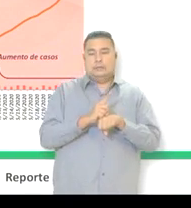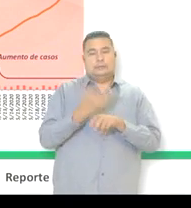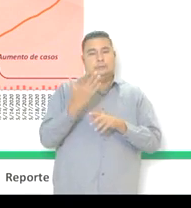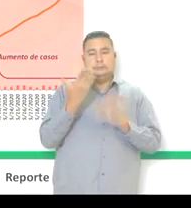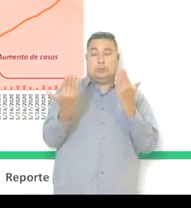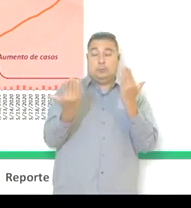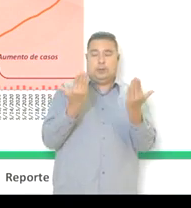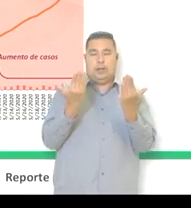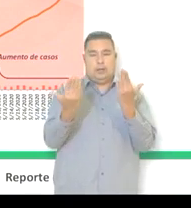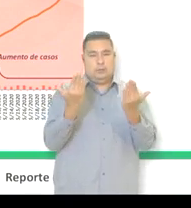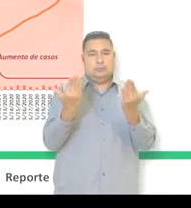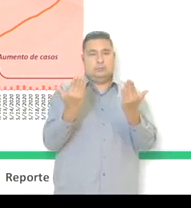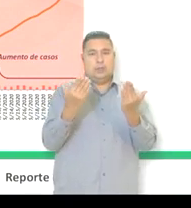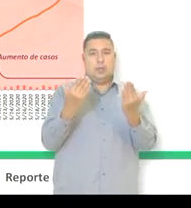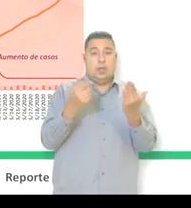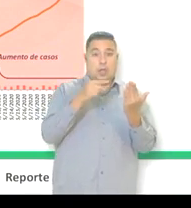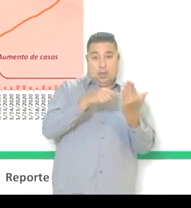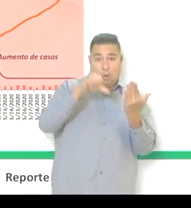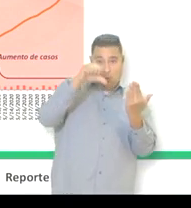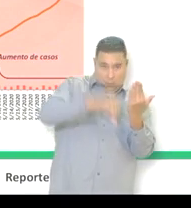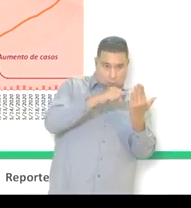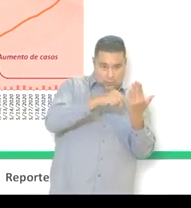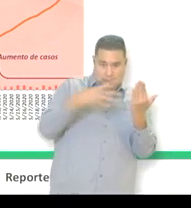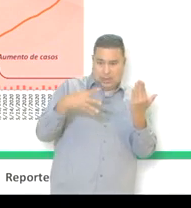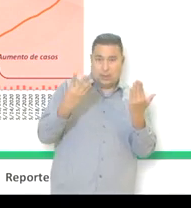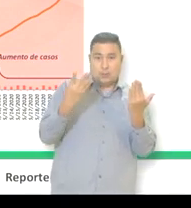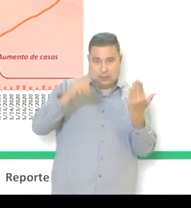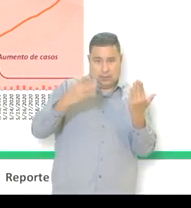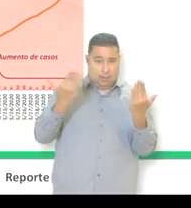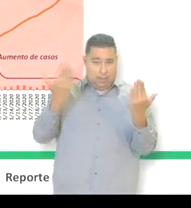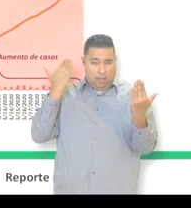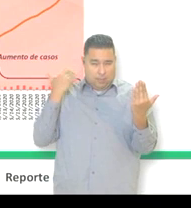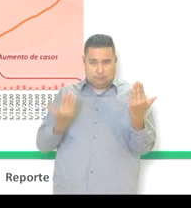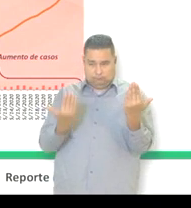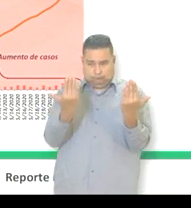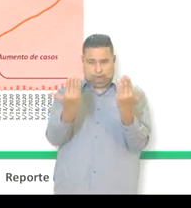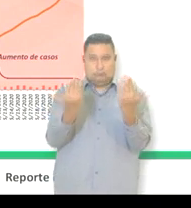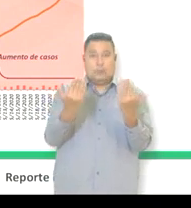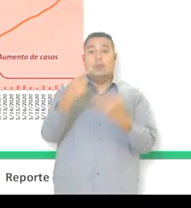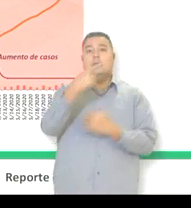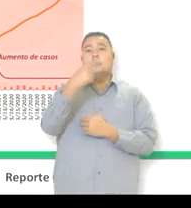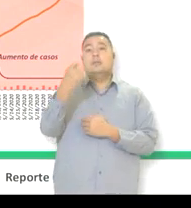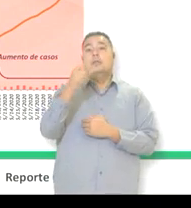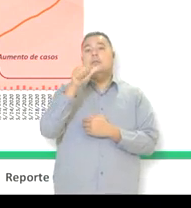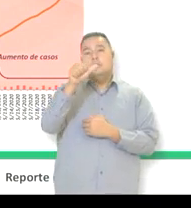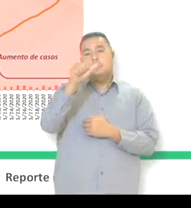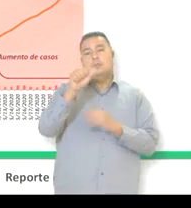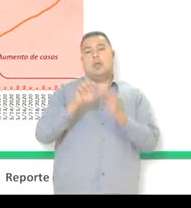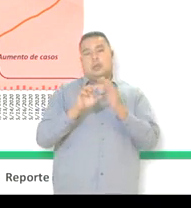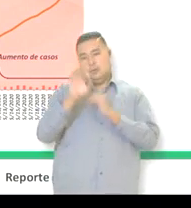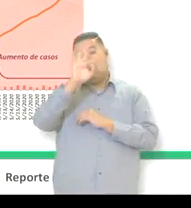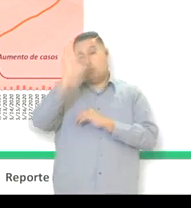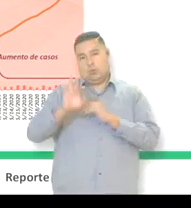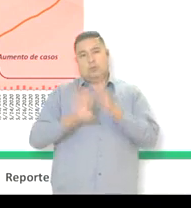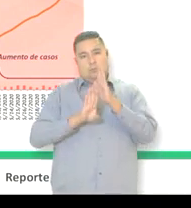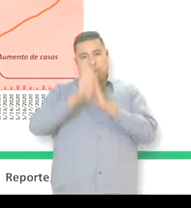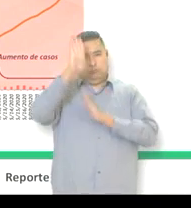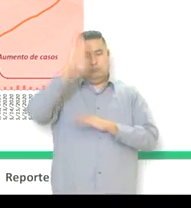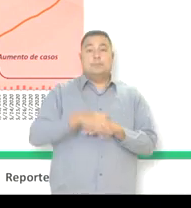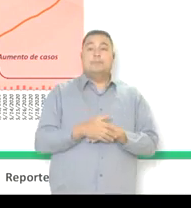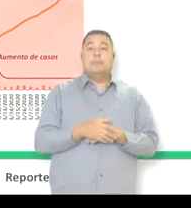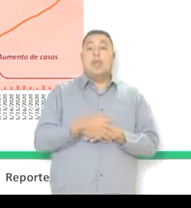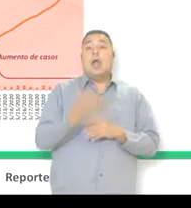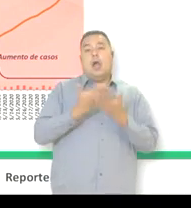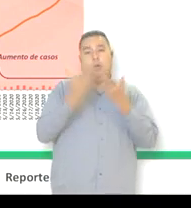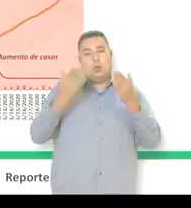comparando los resultados de hoy con los últimos 14 días, tenemos un incremento de 116%. Y con respecto a nuestros